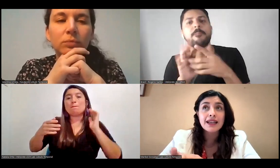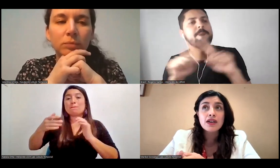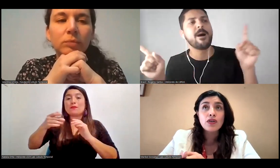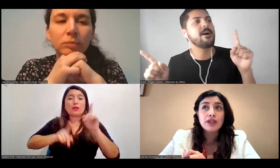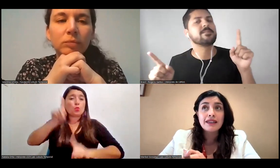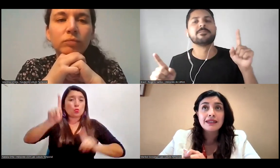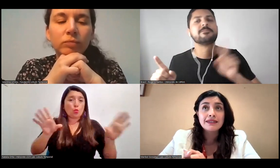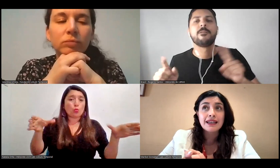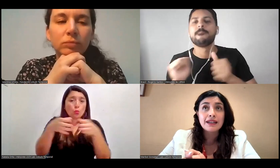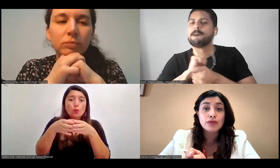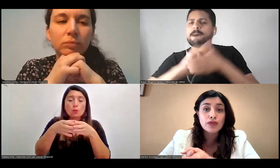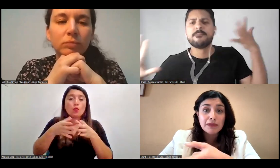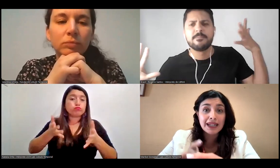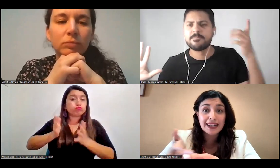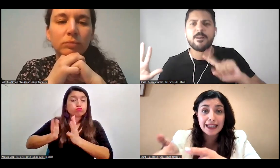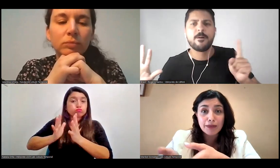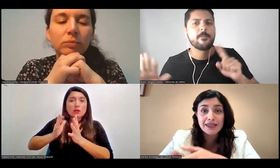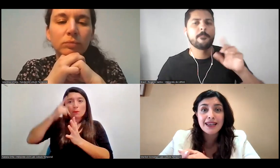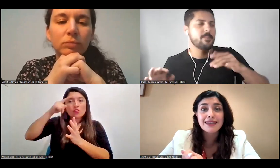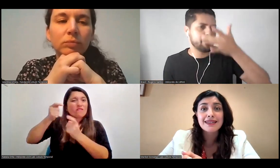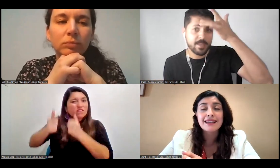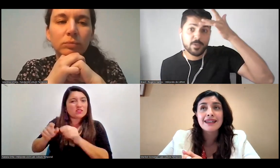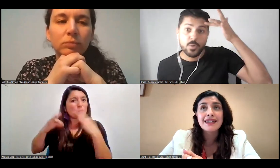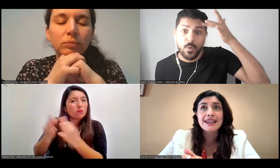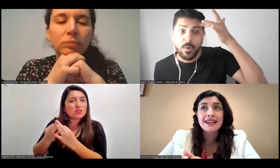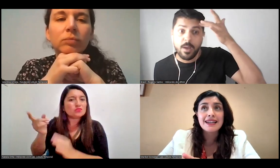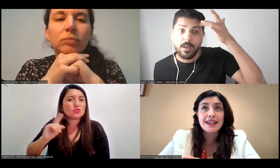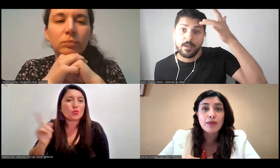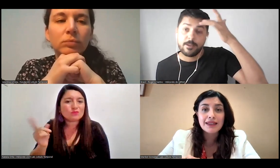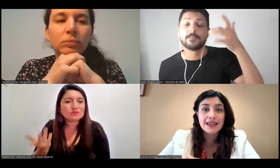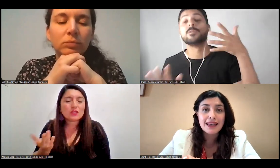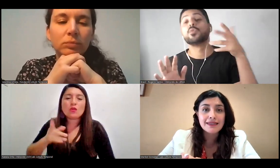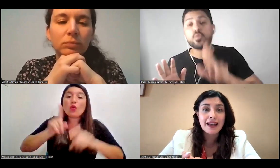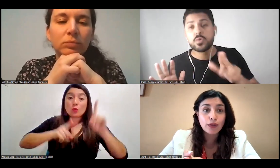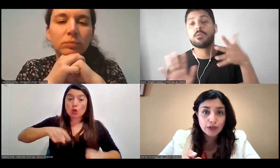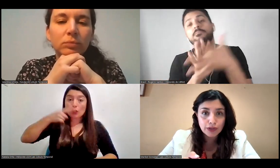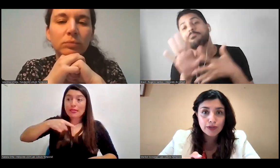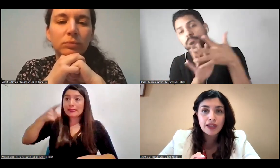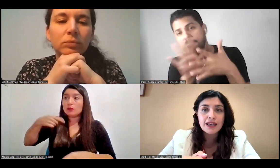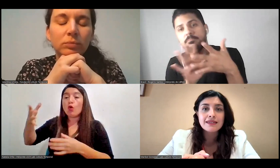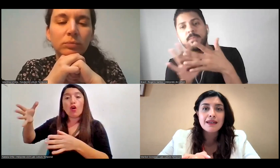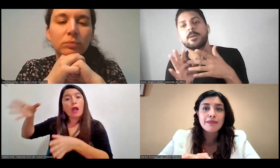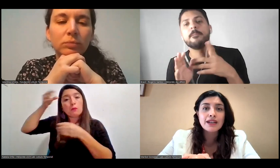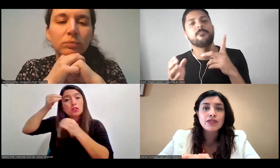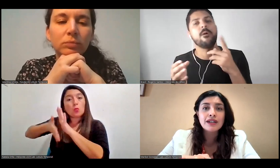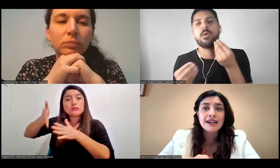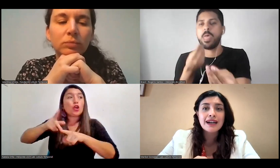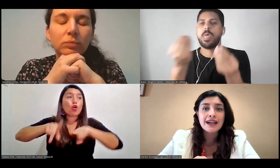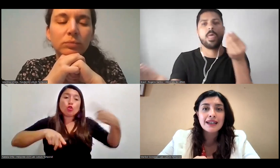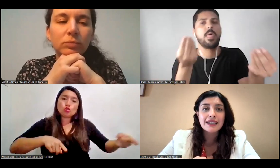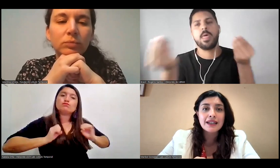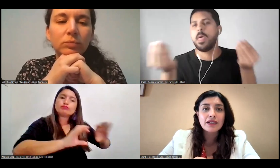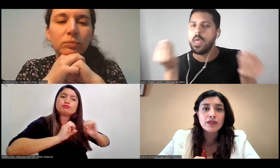completamente, oyentes que incluso sin manejar la lengua de señas enseñan la lengua de señas a otros. Sin embargo,